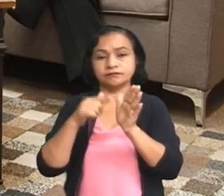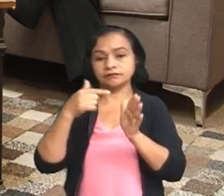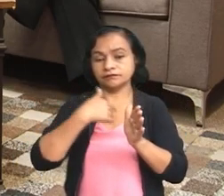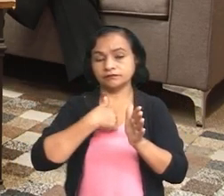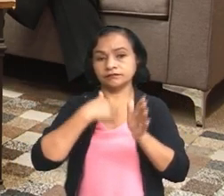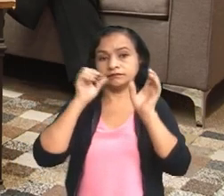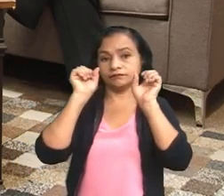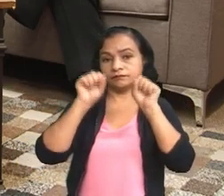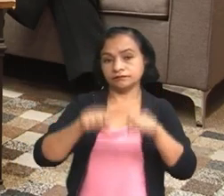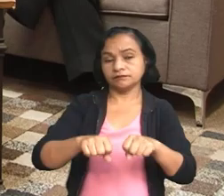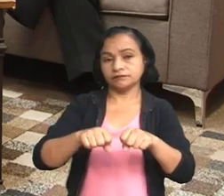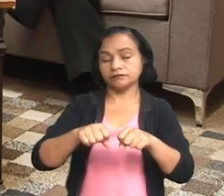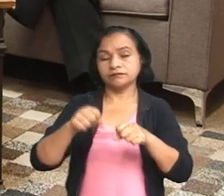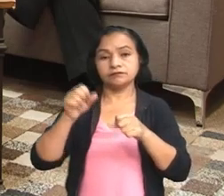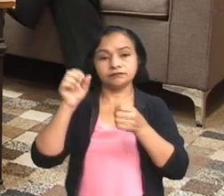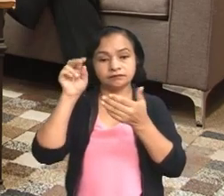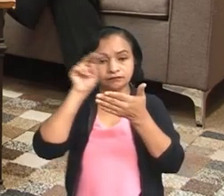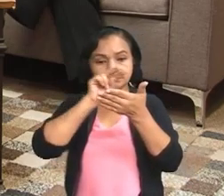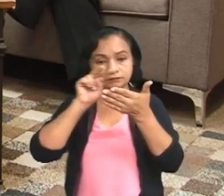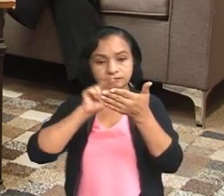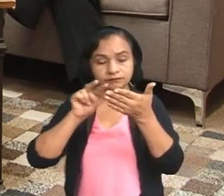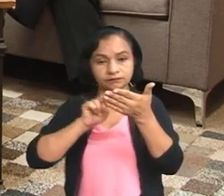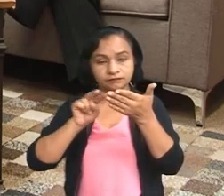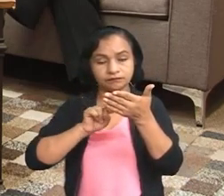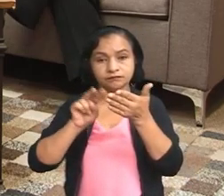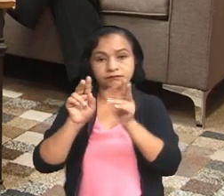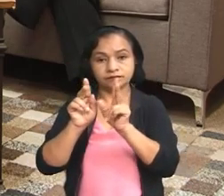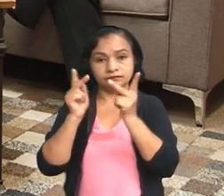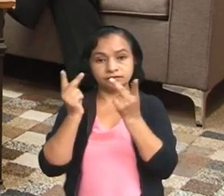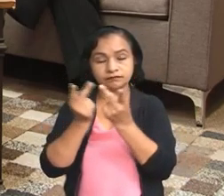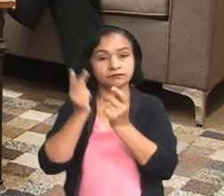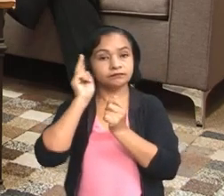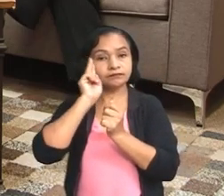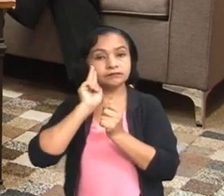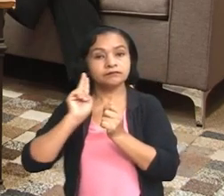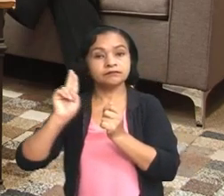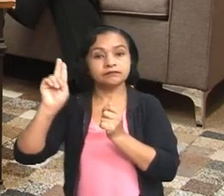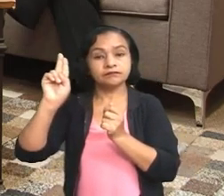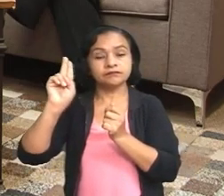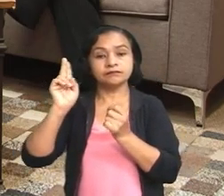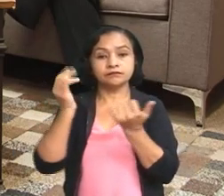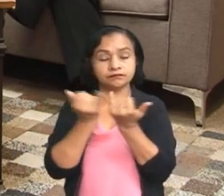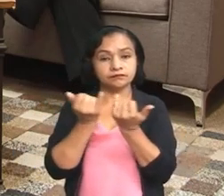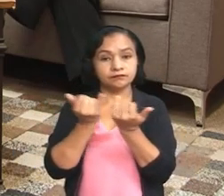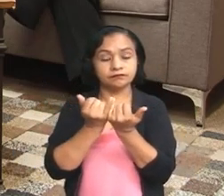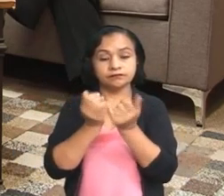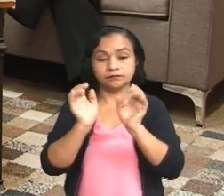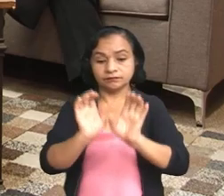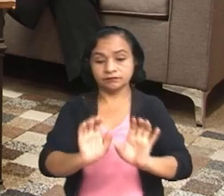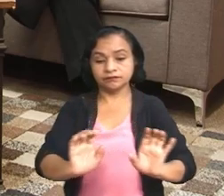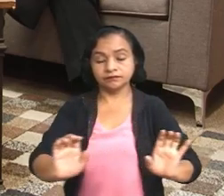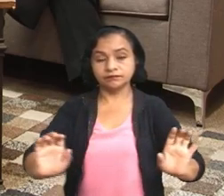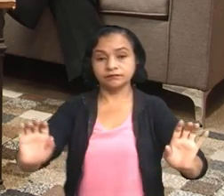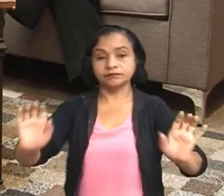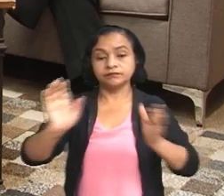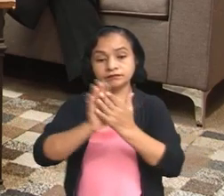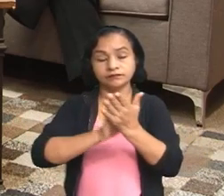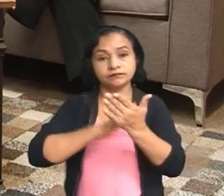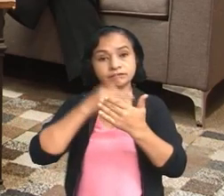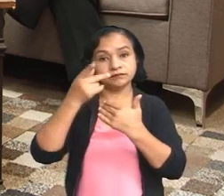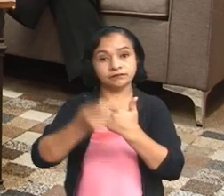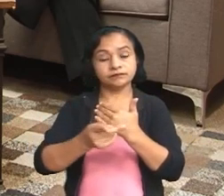pues cómo empezó un programa de alfabetización que ahora ha llevado a la población, inclusive a la universidad. Entre ellos, obviamente, niños que empezaron con este programa, niños